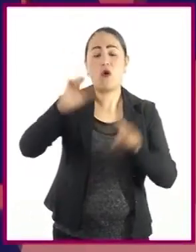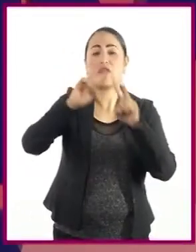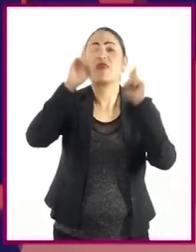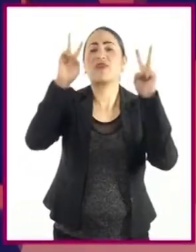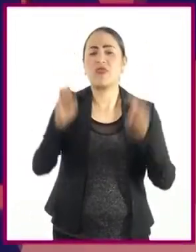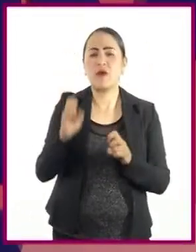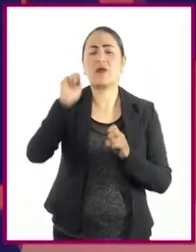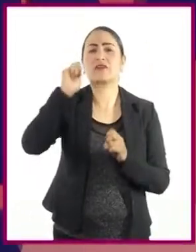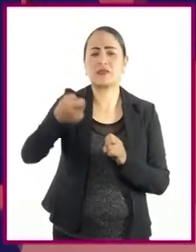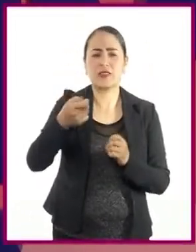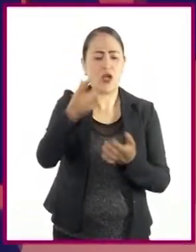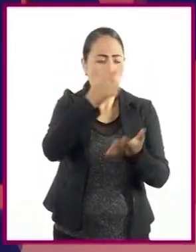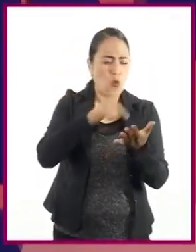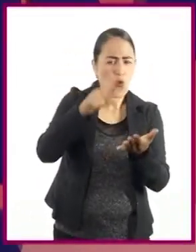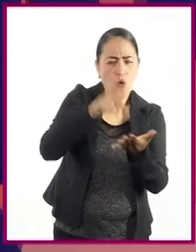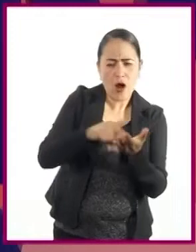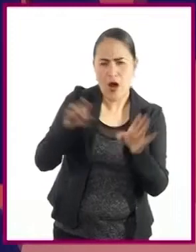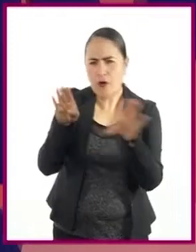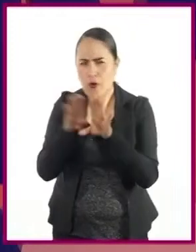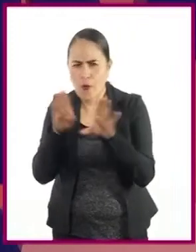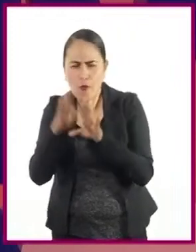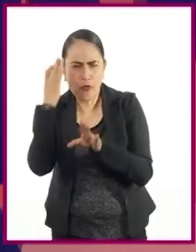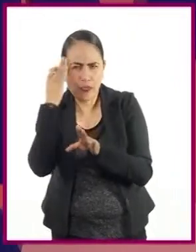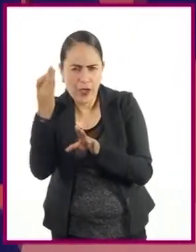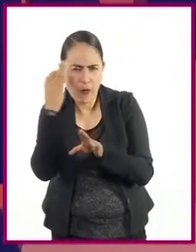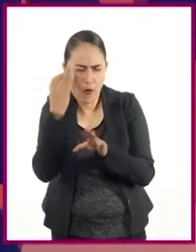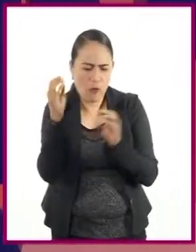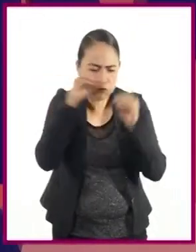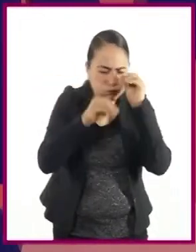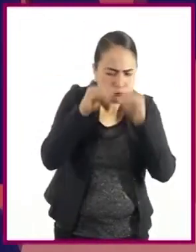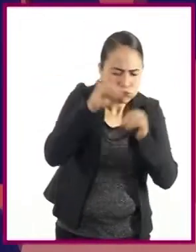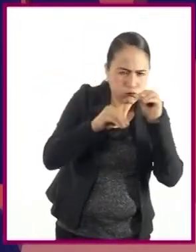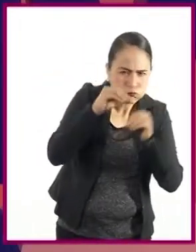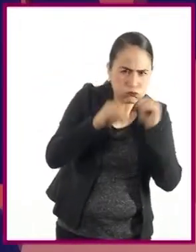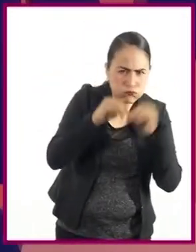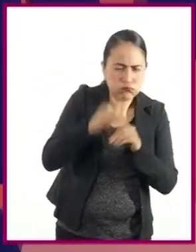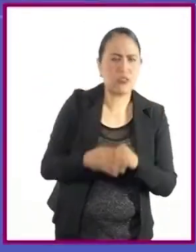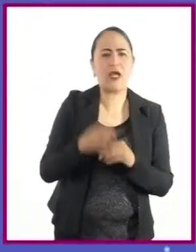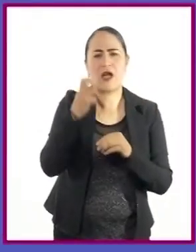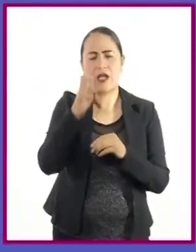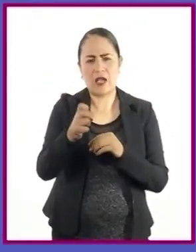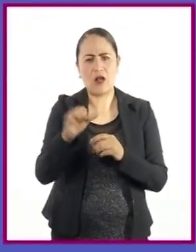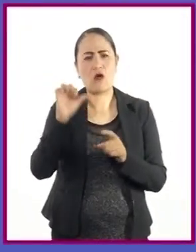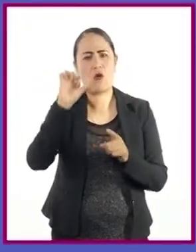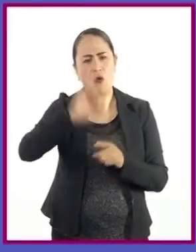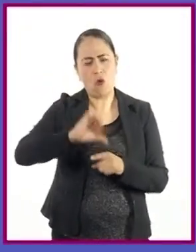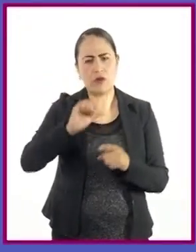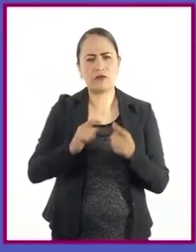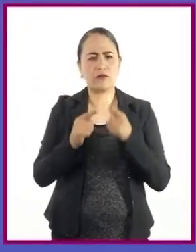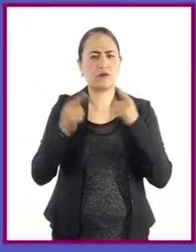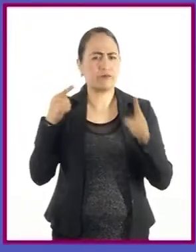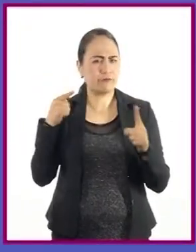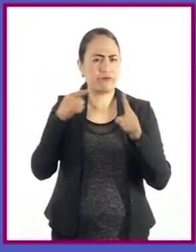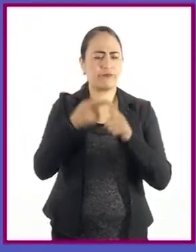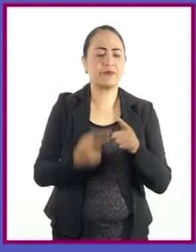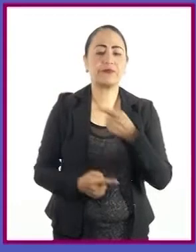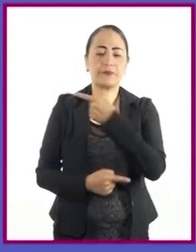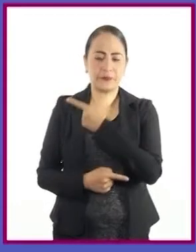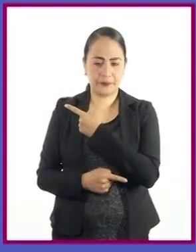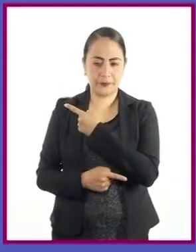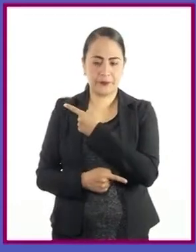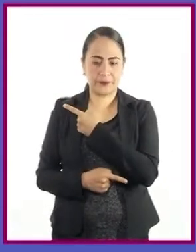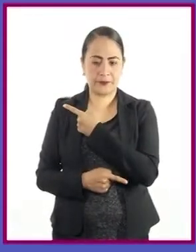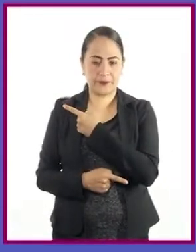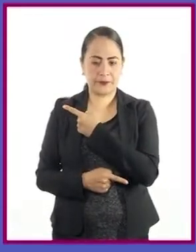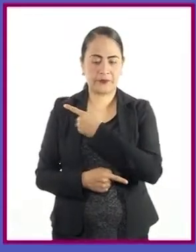Creando espacios a través del tiempo. En ella trabajaremos el aprendizaje esperado, adapta una narración a un guión